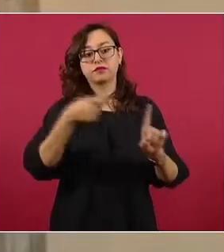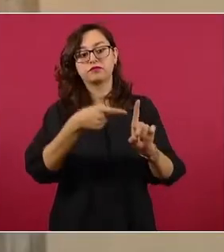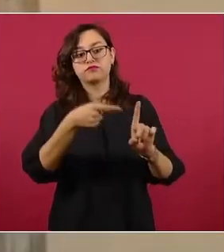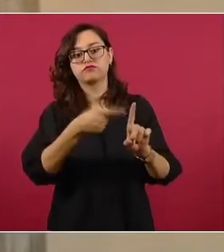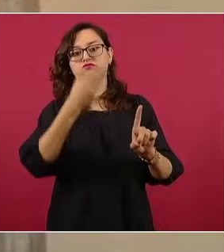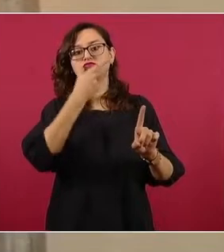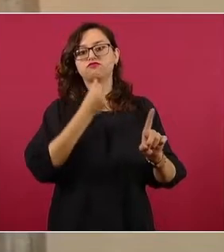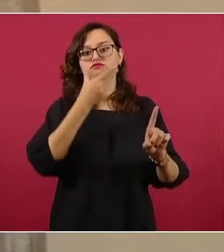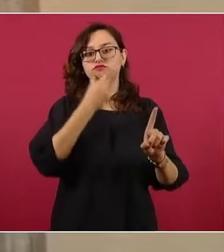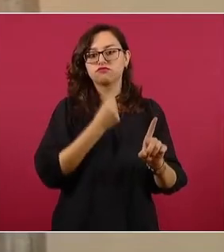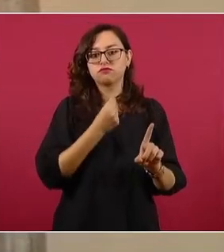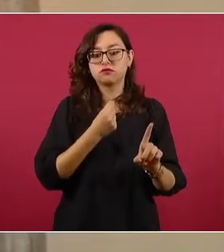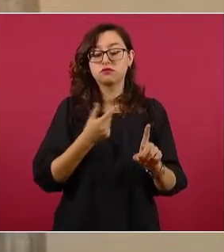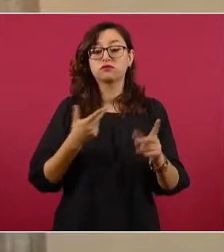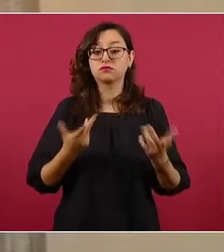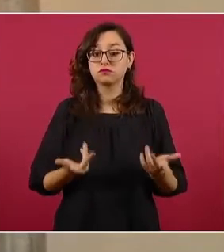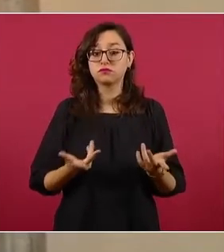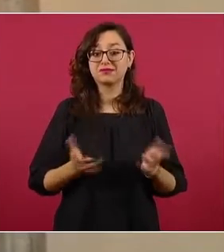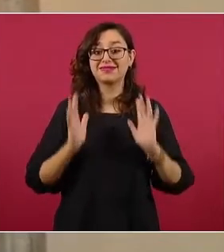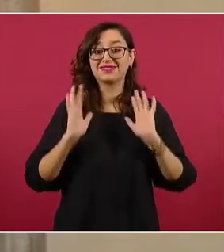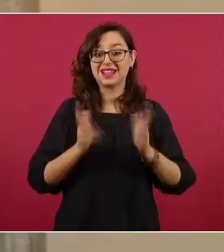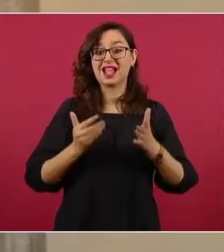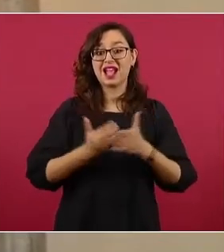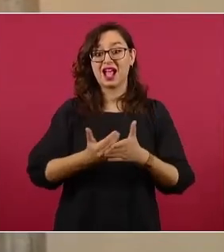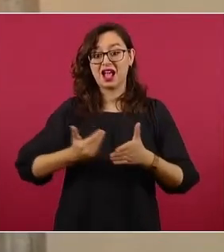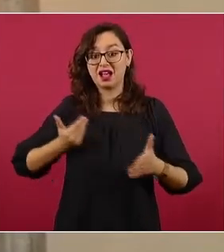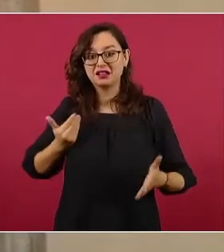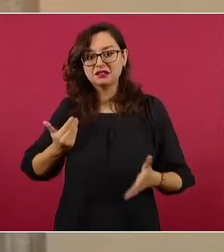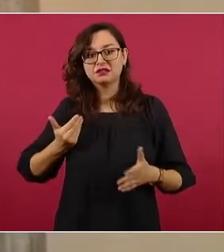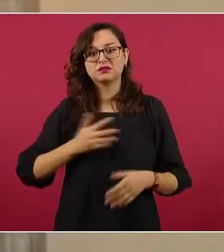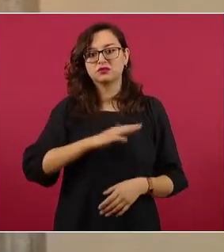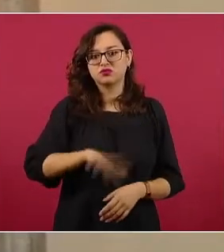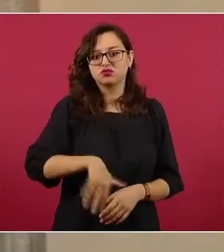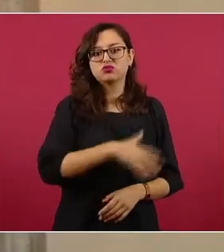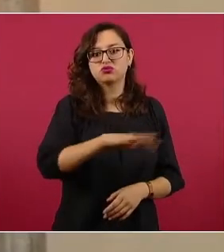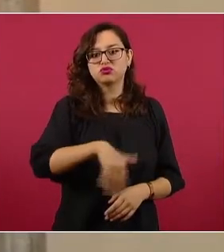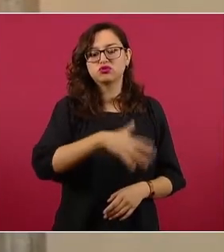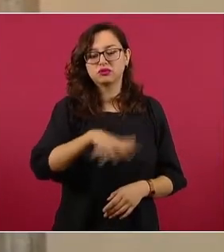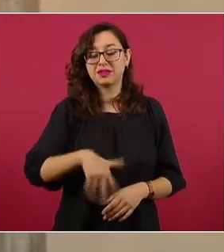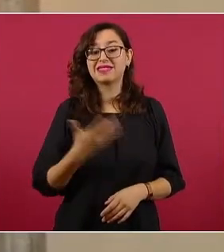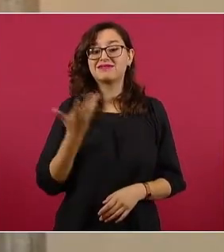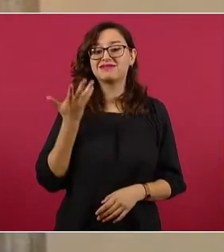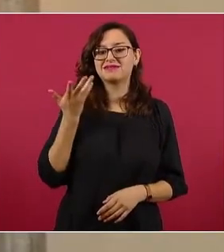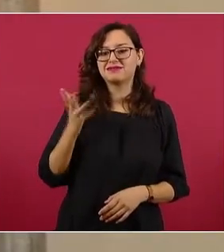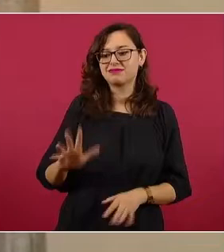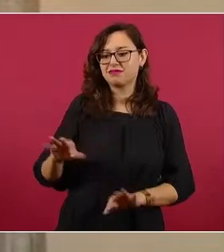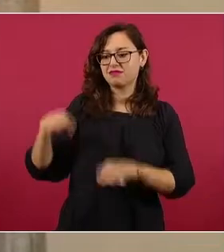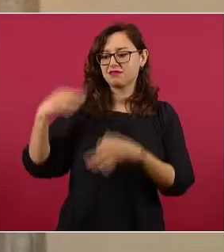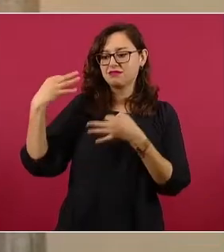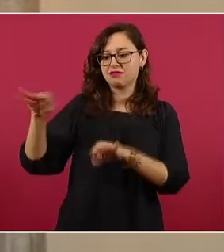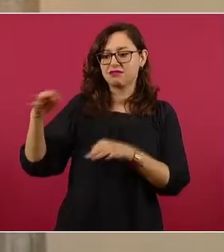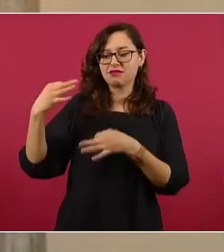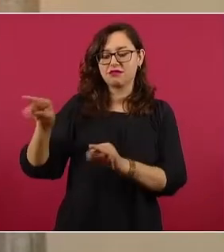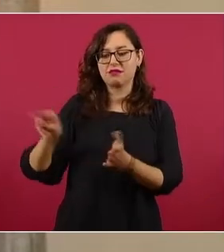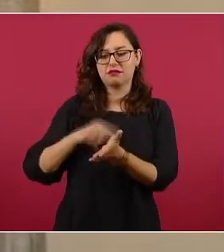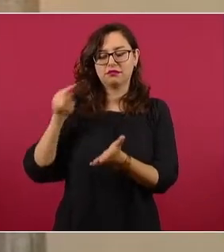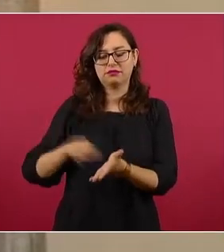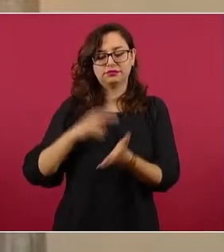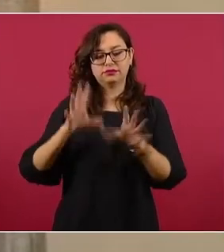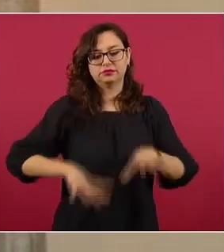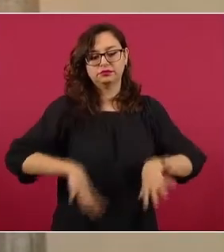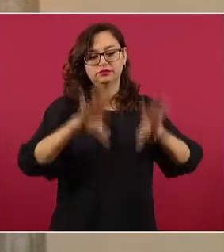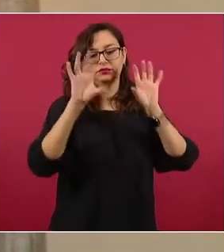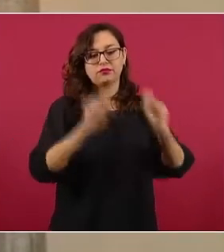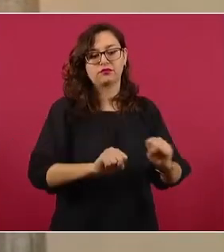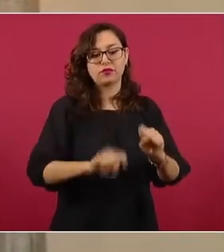multihomicida cuenta con 10 órdenes de aprehensión por el delito de homicidio, además de la de secuestro